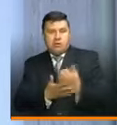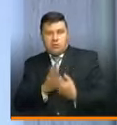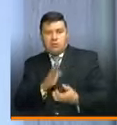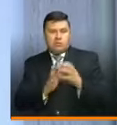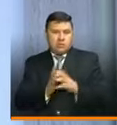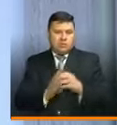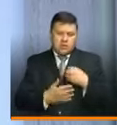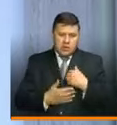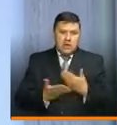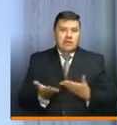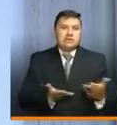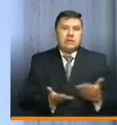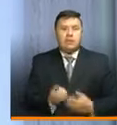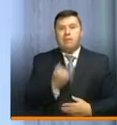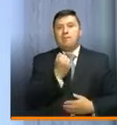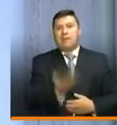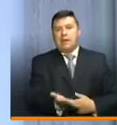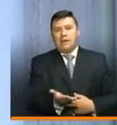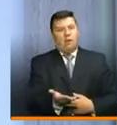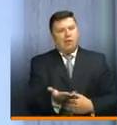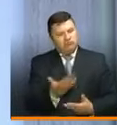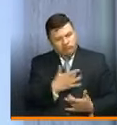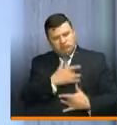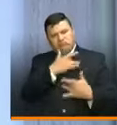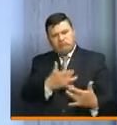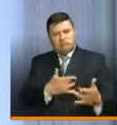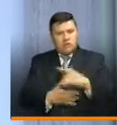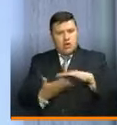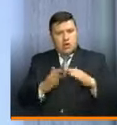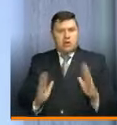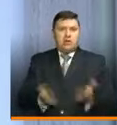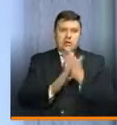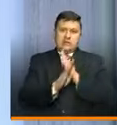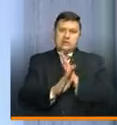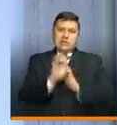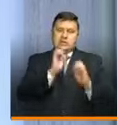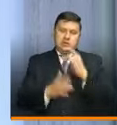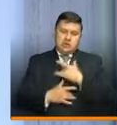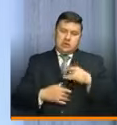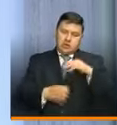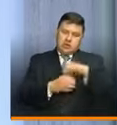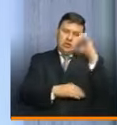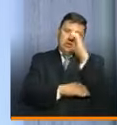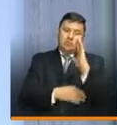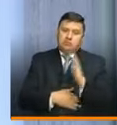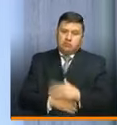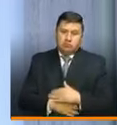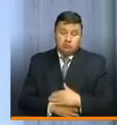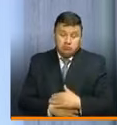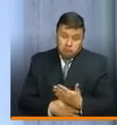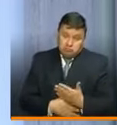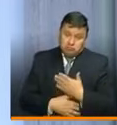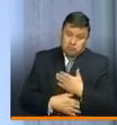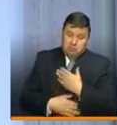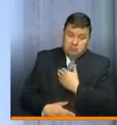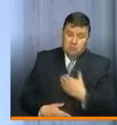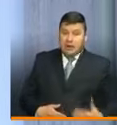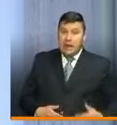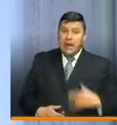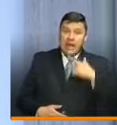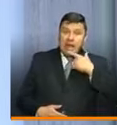productos, sus servicios al bien común, que es proteger la salud de los colombianos? De tal manera que en nombre del presidente